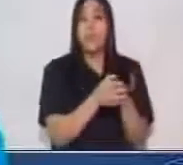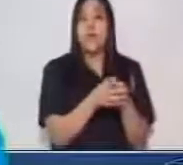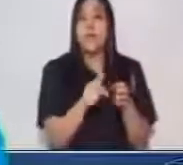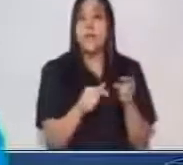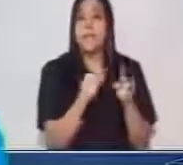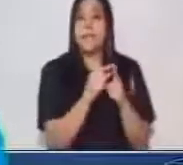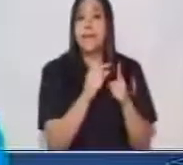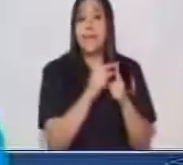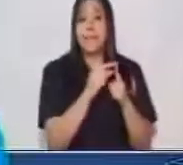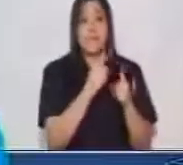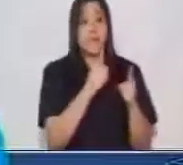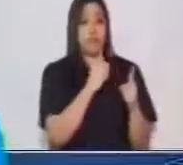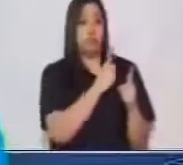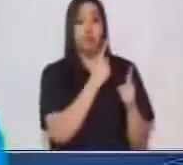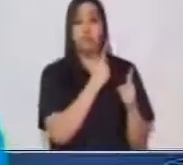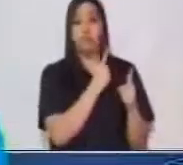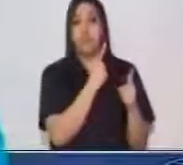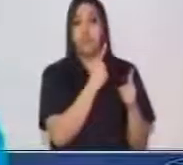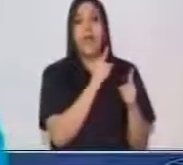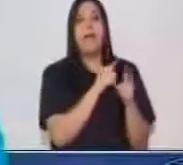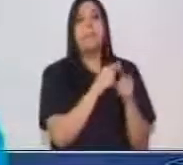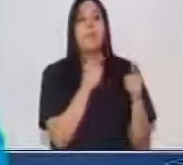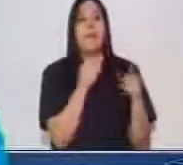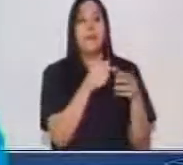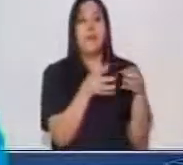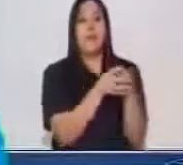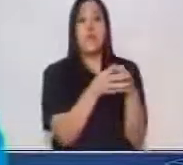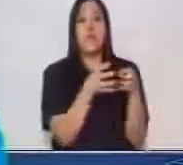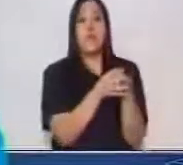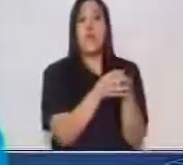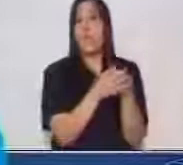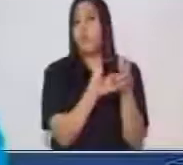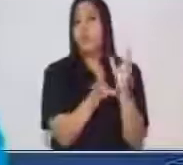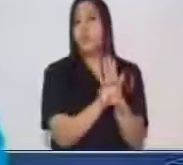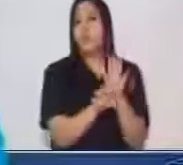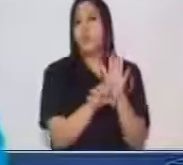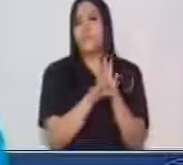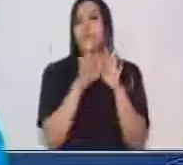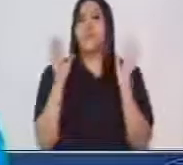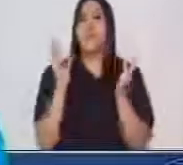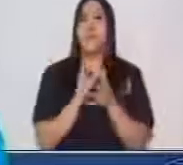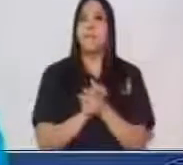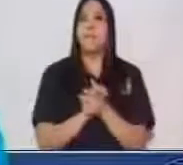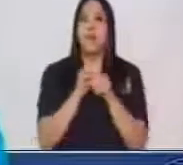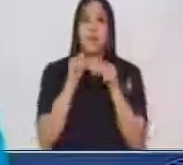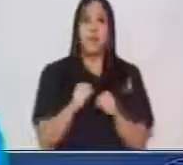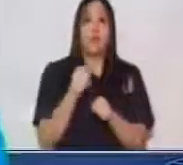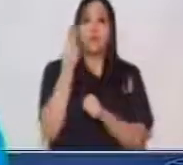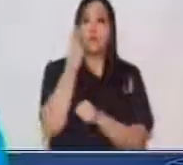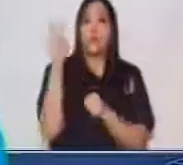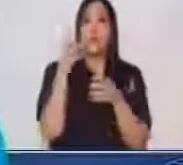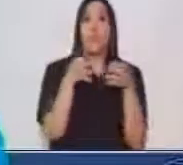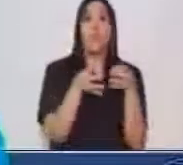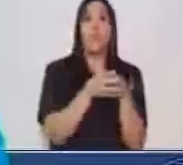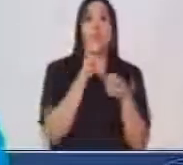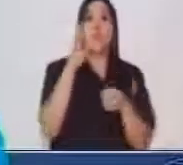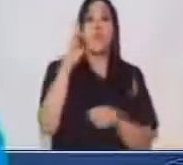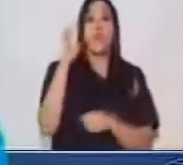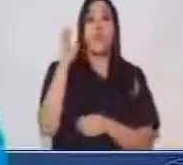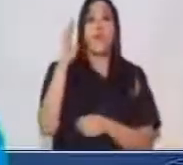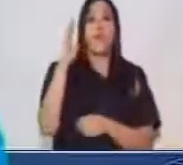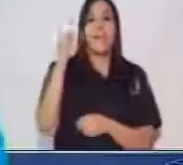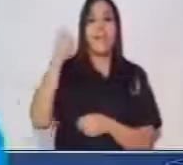en singular, pero expresa un conjunto de algo. En este caso tenemos aquí un rebaño, que